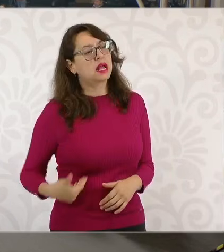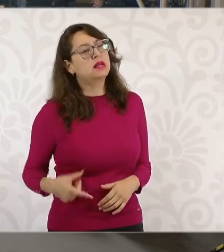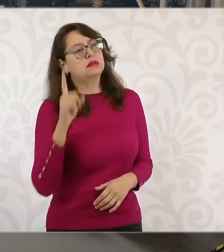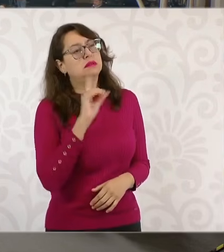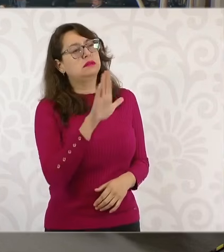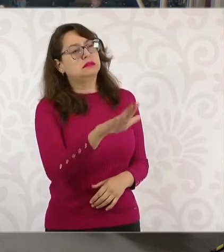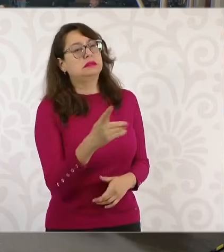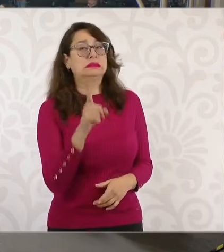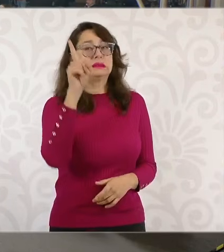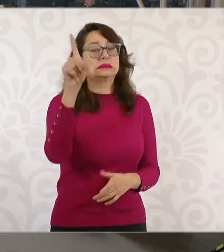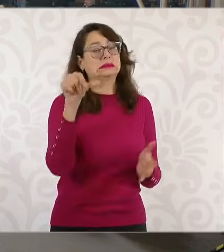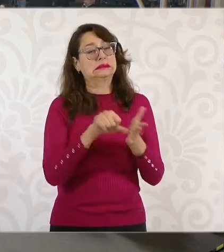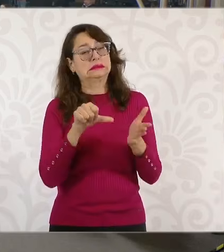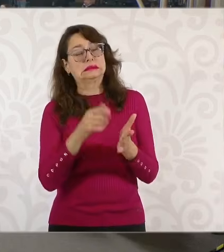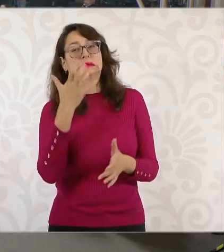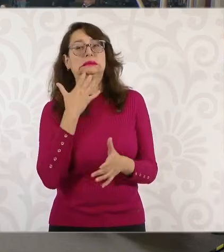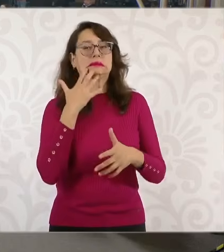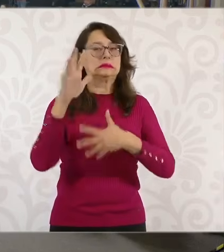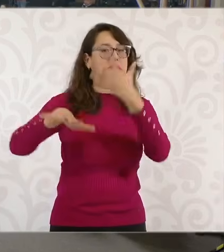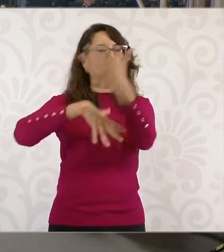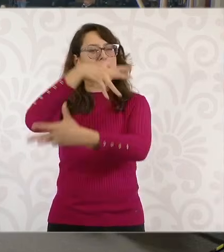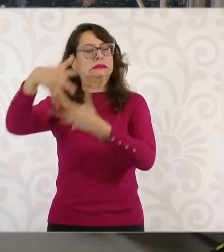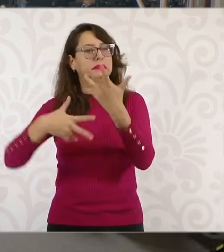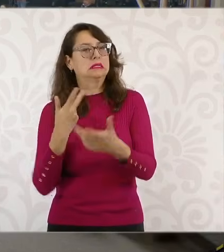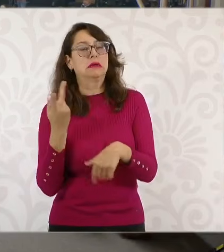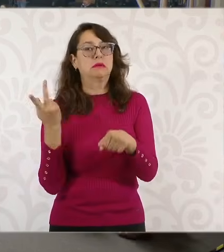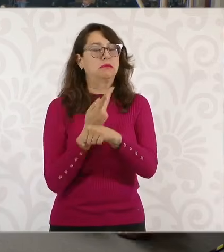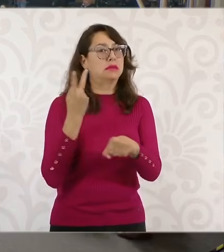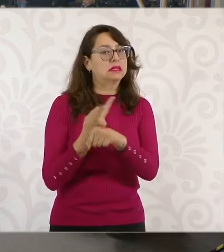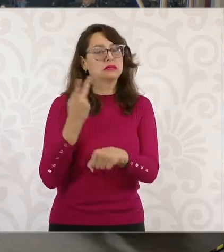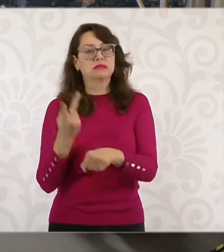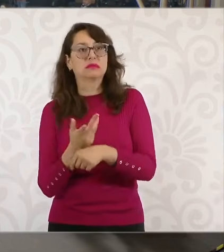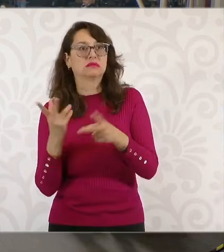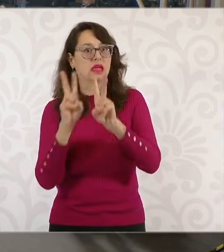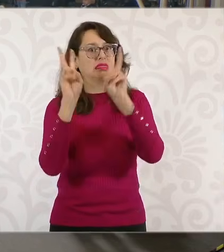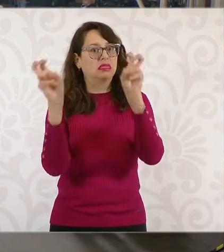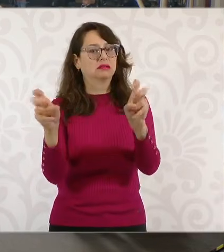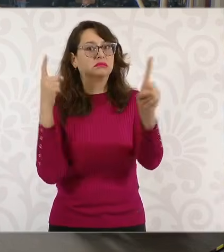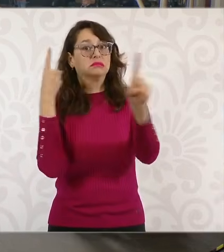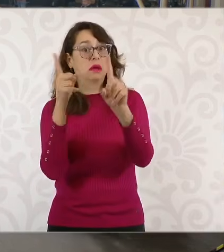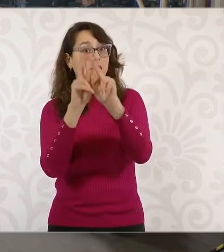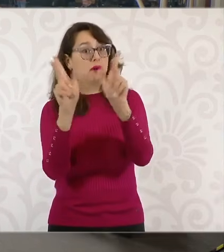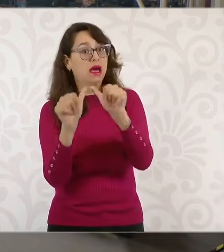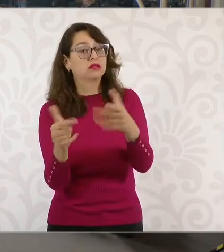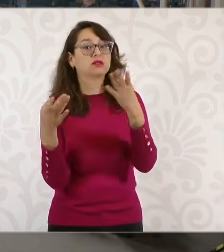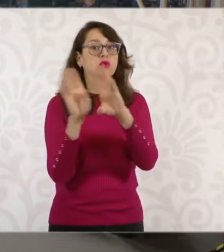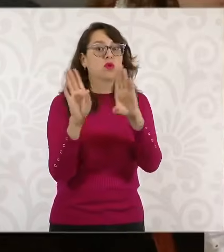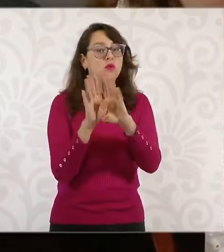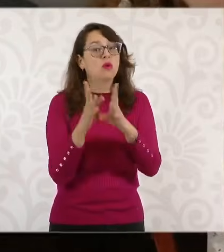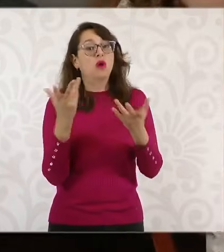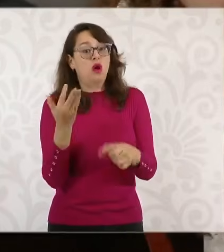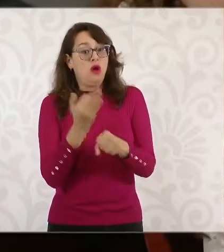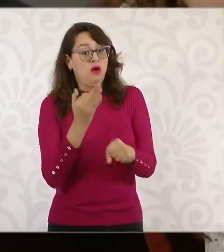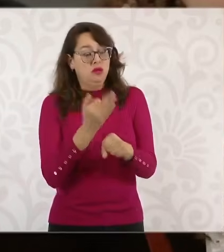ya fue dado. Ahora hay cierta incertidumbre en los mercados, ¿no? Se especula, bueno, hay informes, estudios de